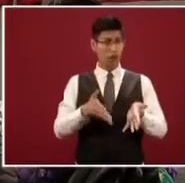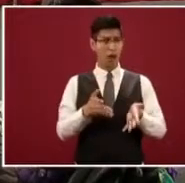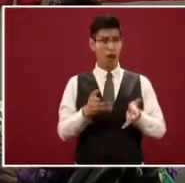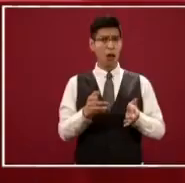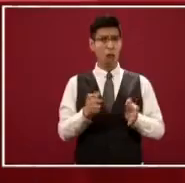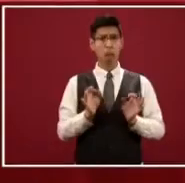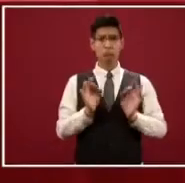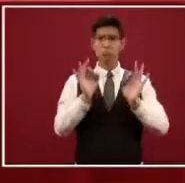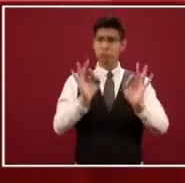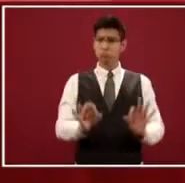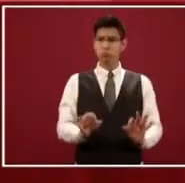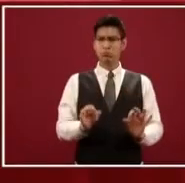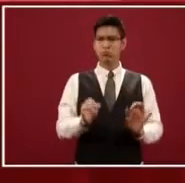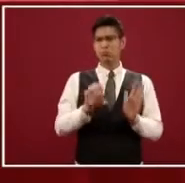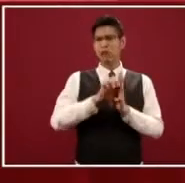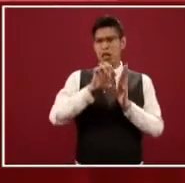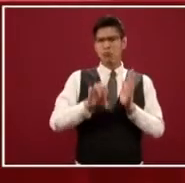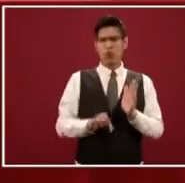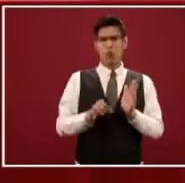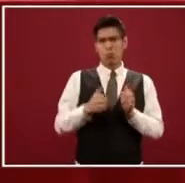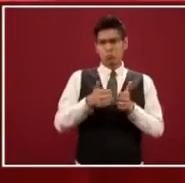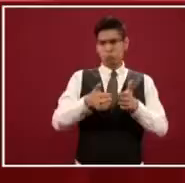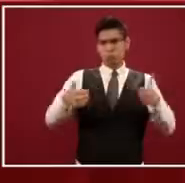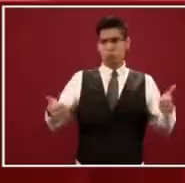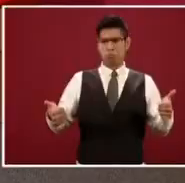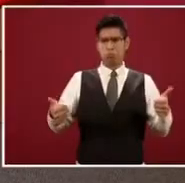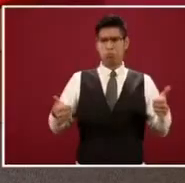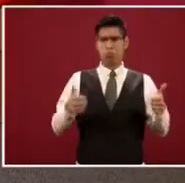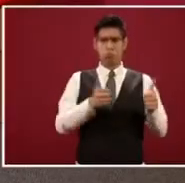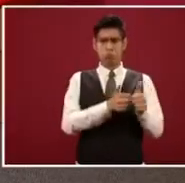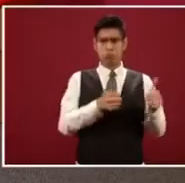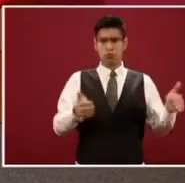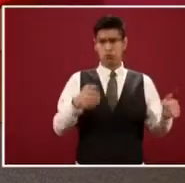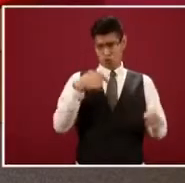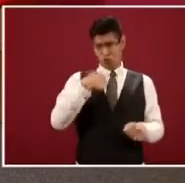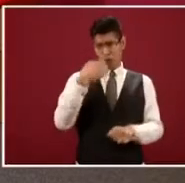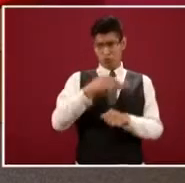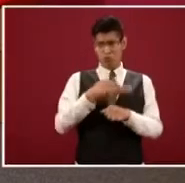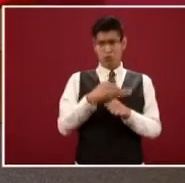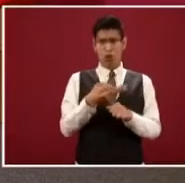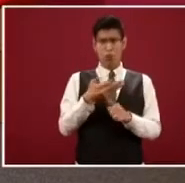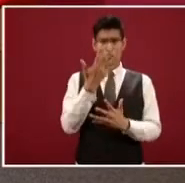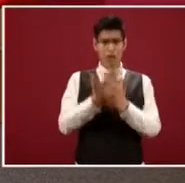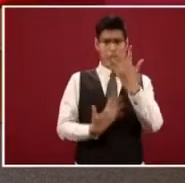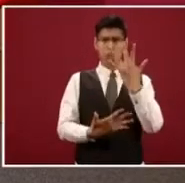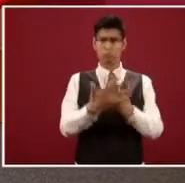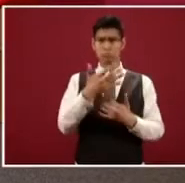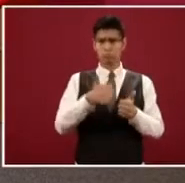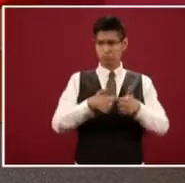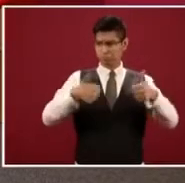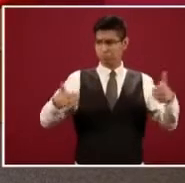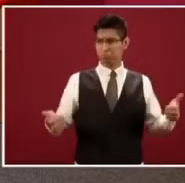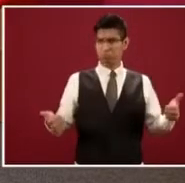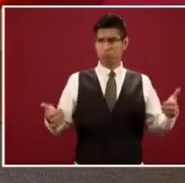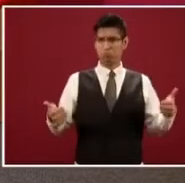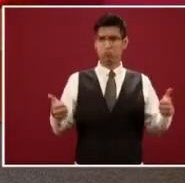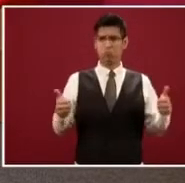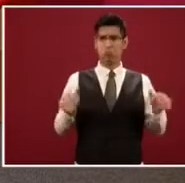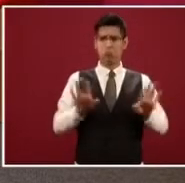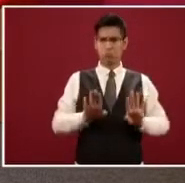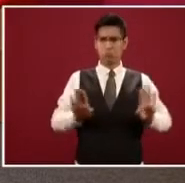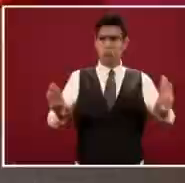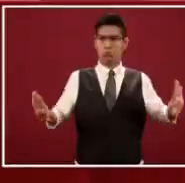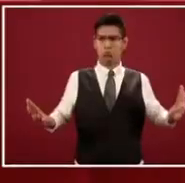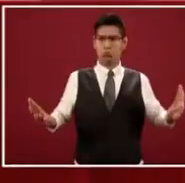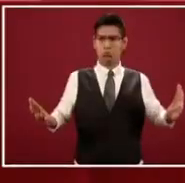tenemos que tener una sana distancia. La sana distancia la ejerzo yo al extender mis manos, ¿sí? El doctor López-Gatell ya está fuera